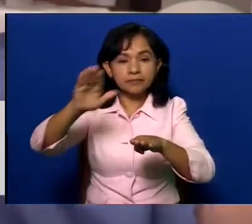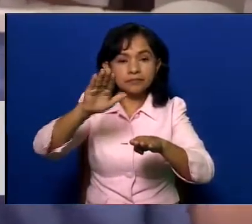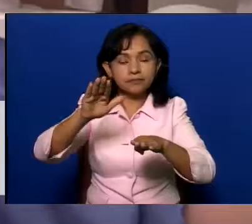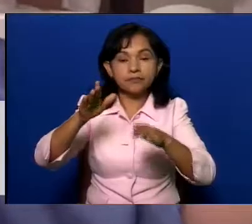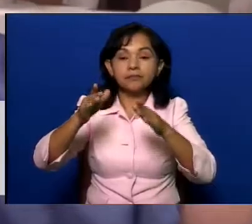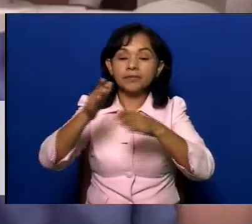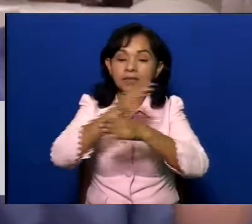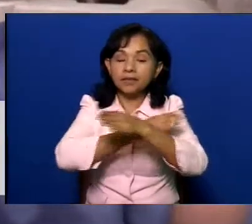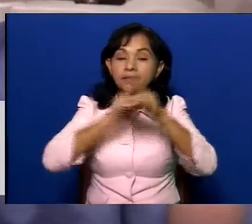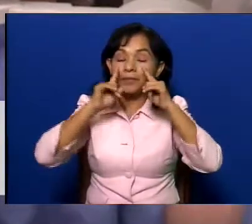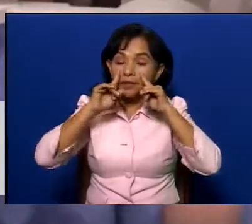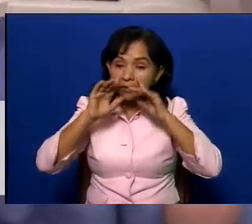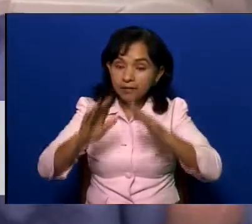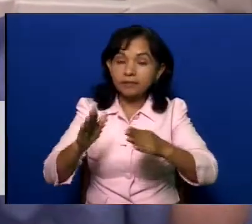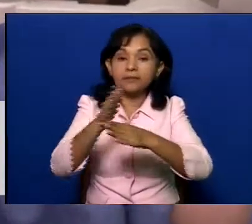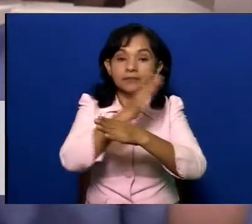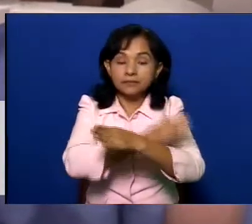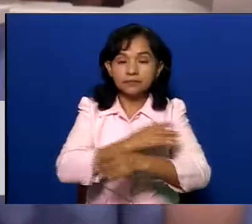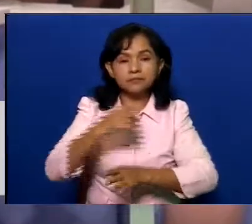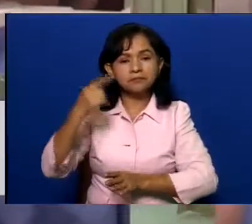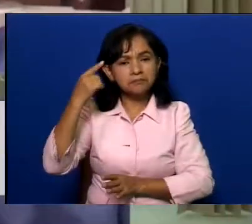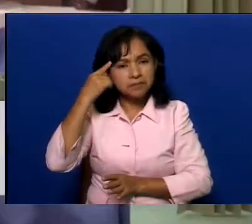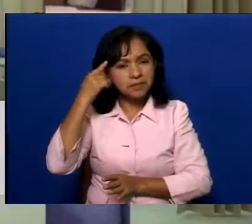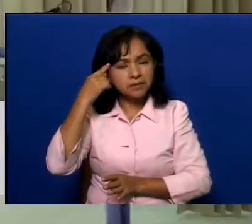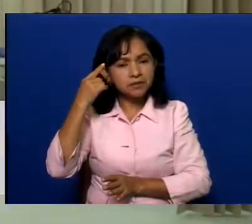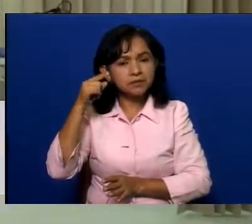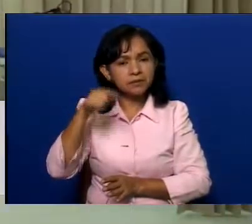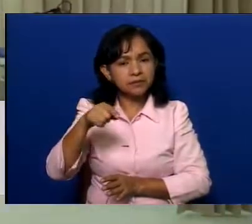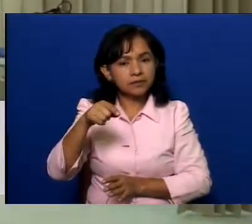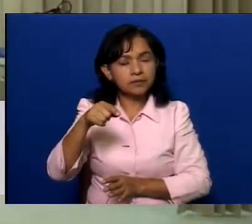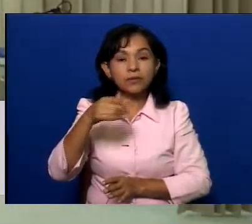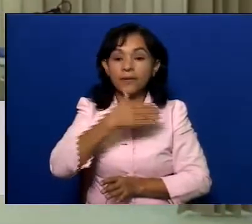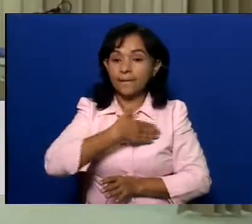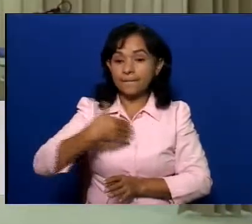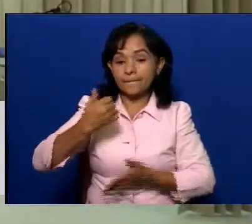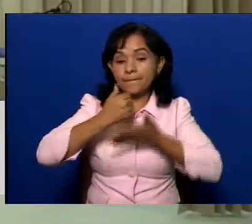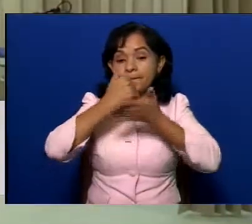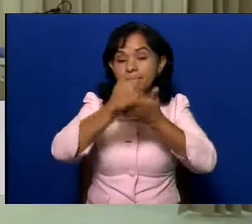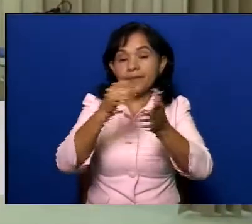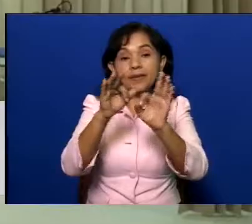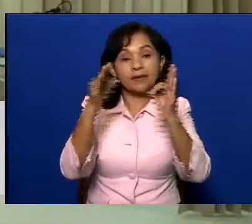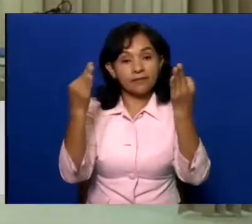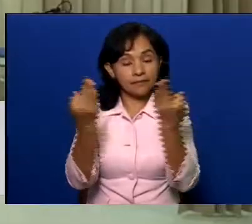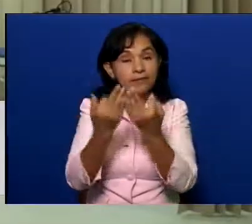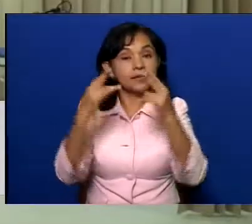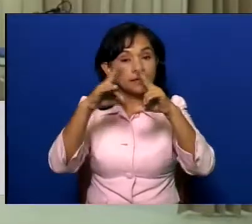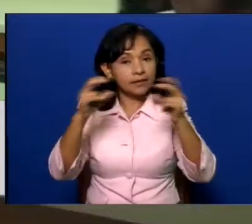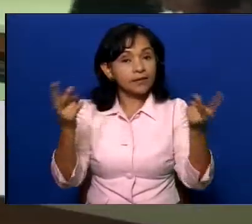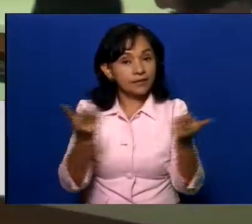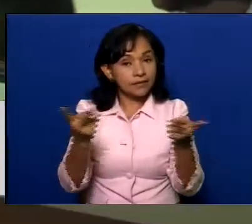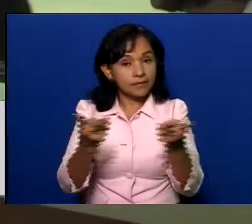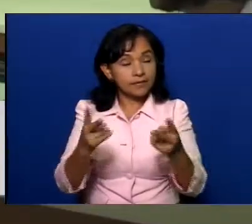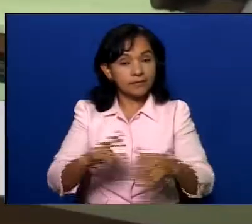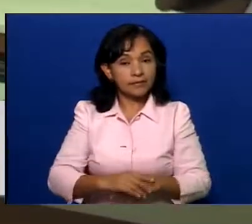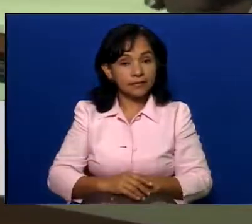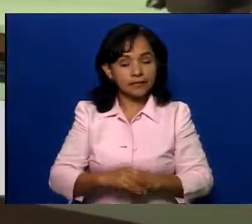sido importante alrededor de fortalecer esos espacios de